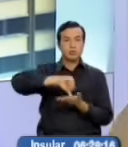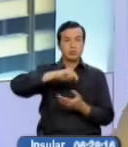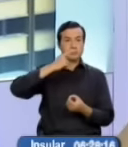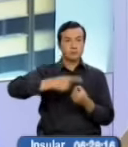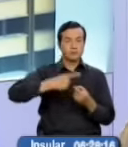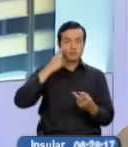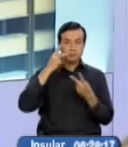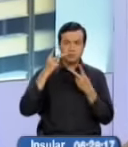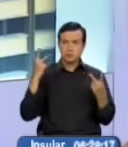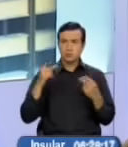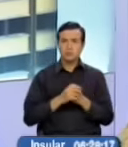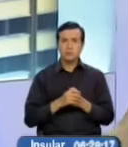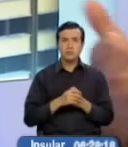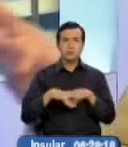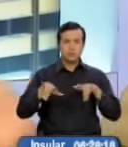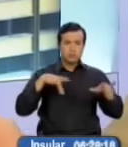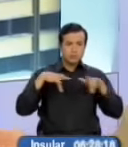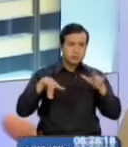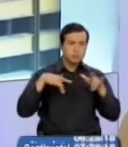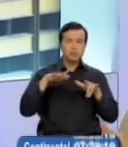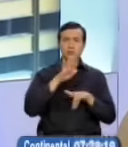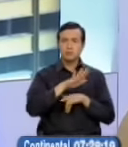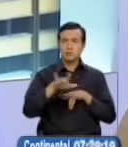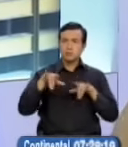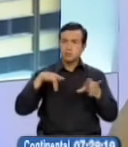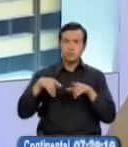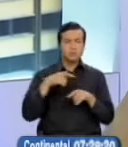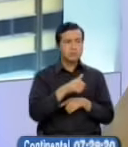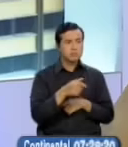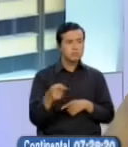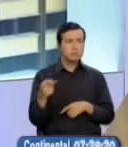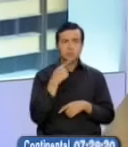cuando encontraba al pequeño comerciante, a los pequeños comerciantes,